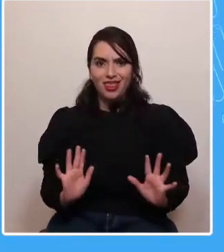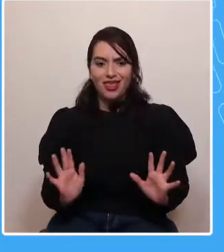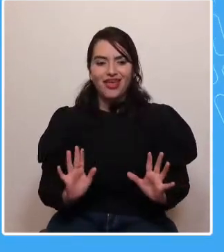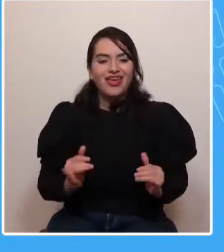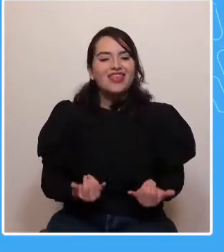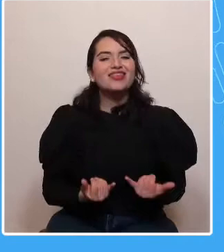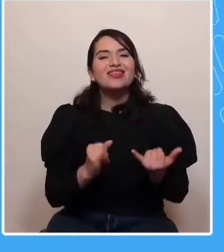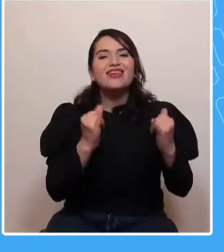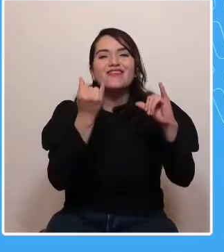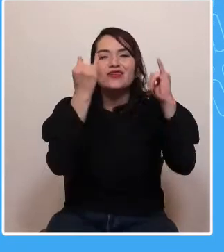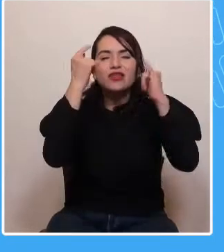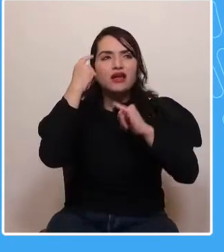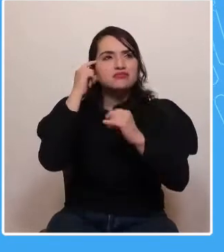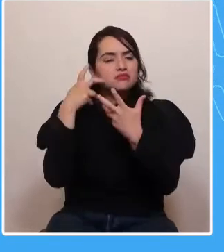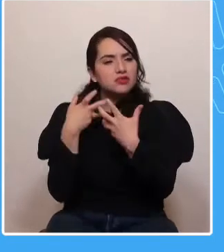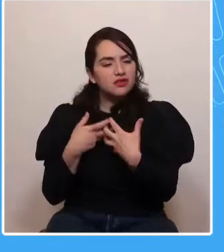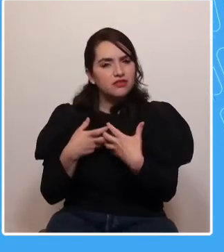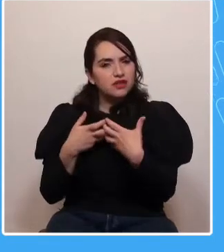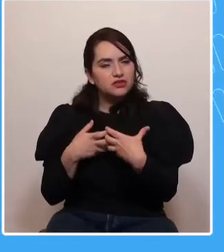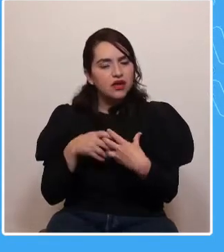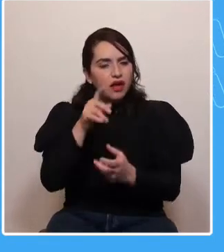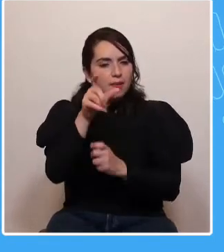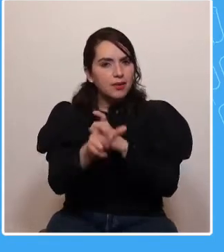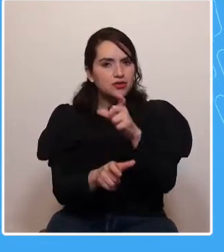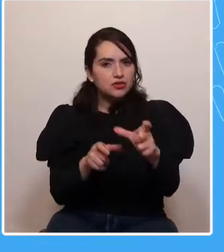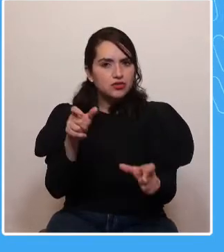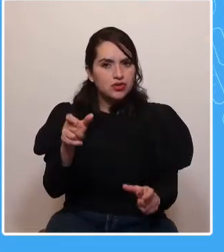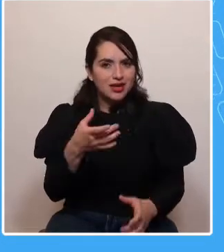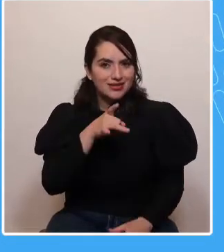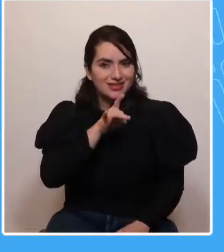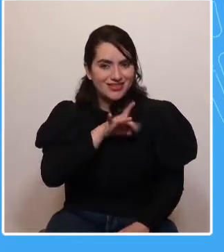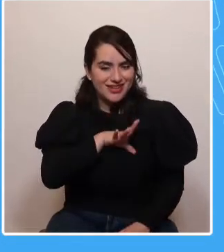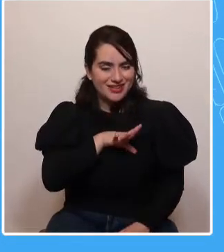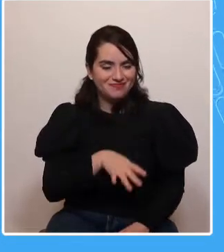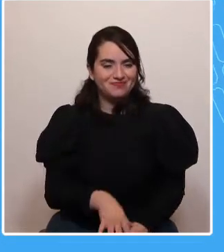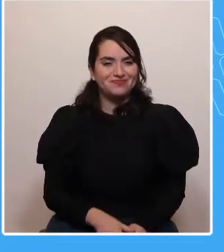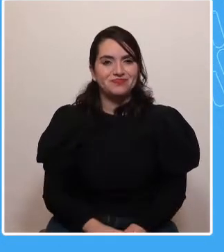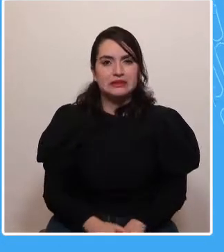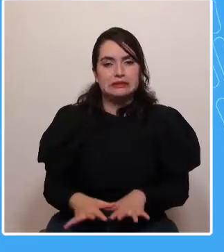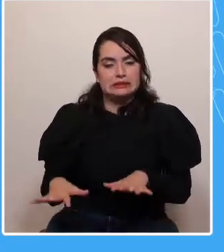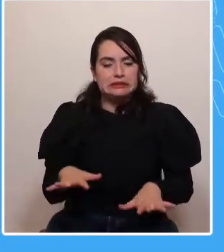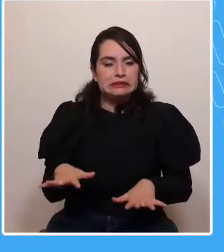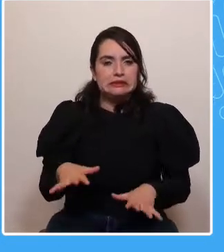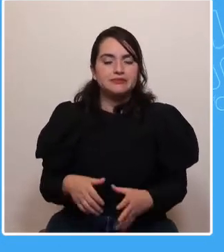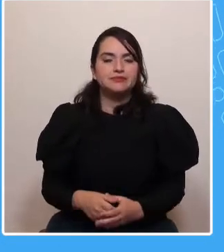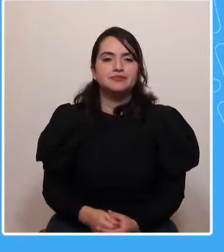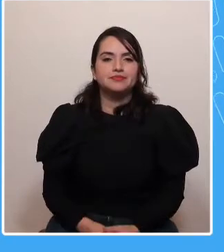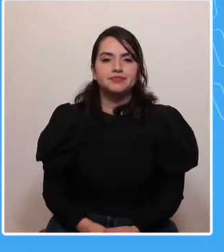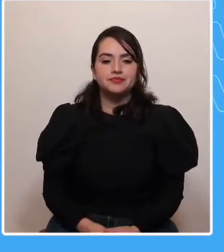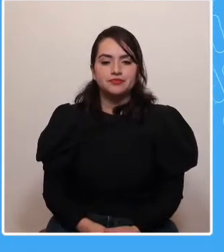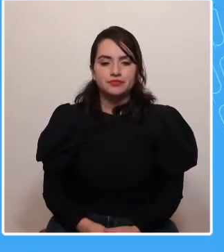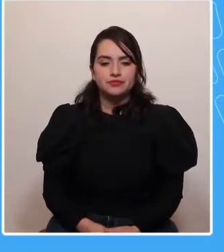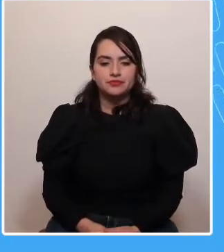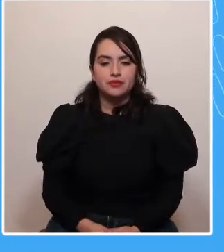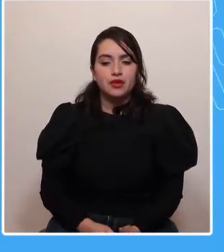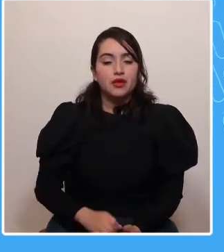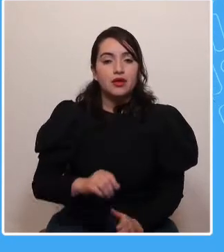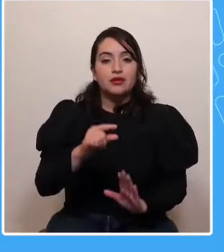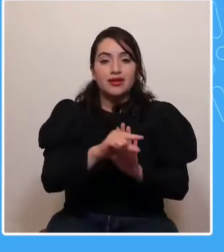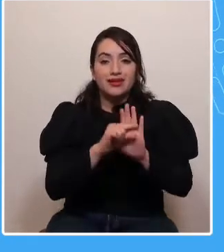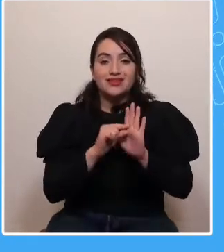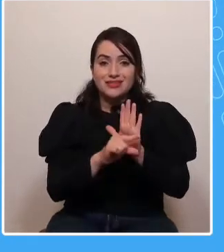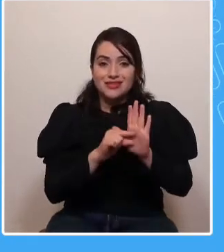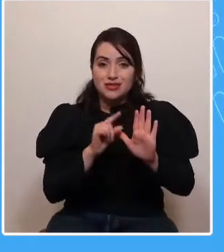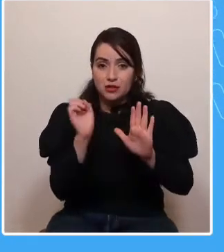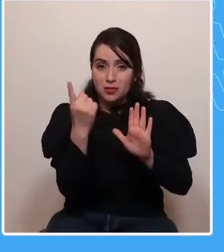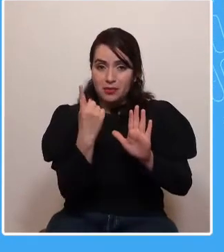disfrutadas y reflexionadas por las personas de este Chile zarandeado. Por ello, los dos primeros incisos